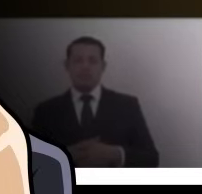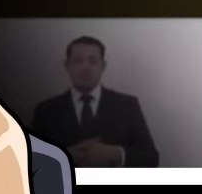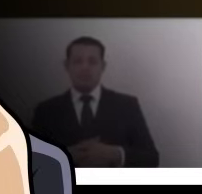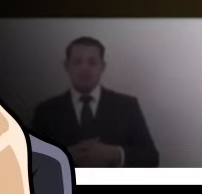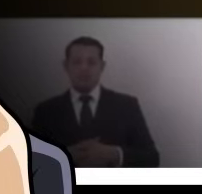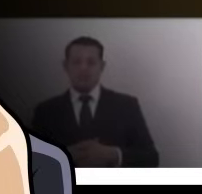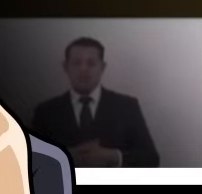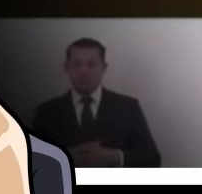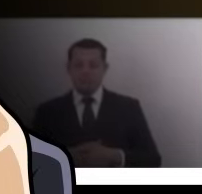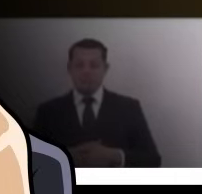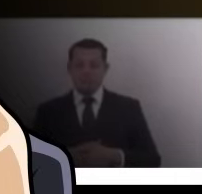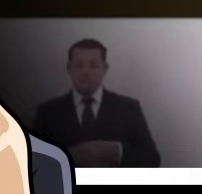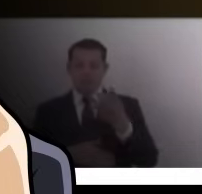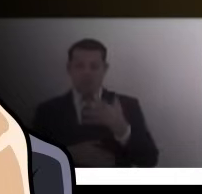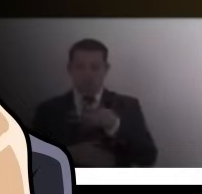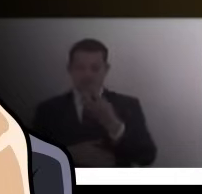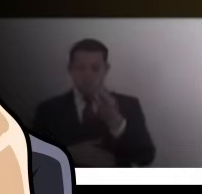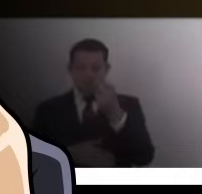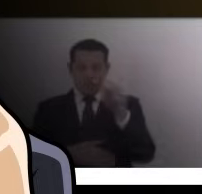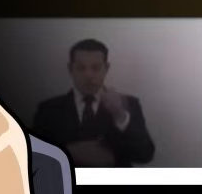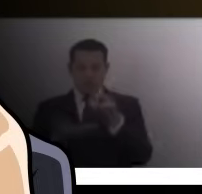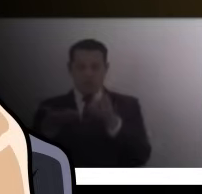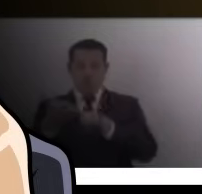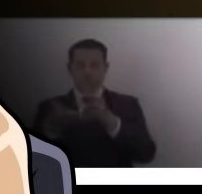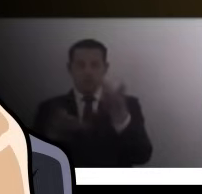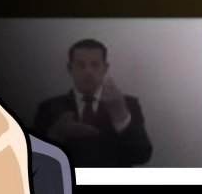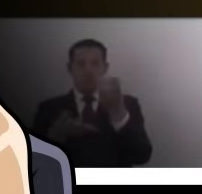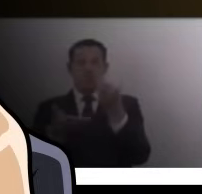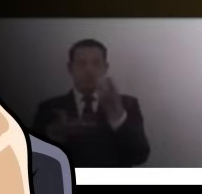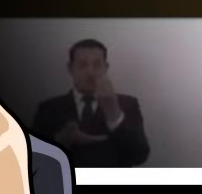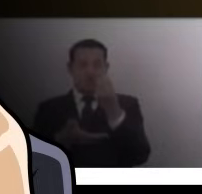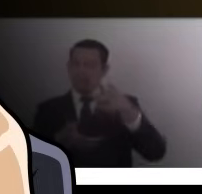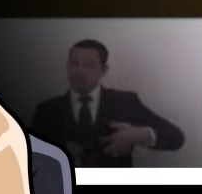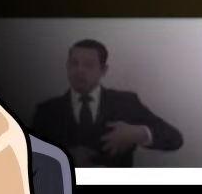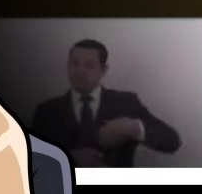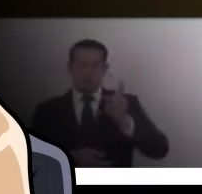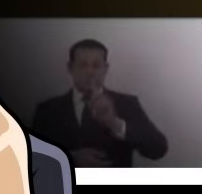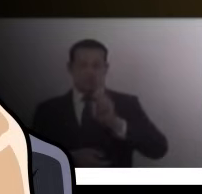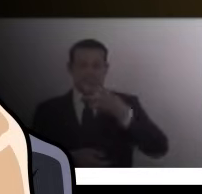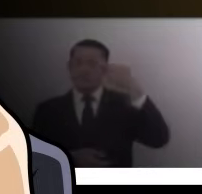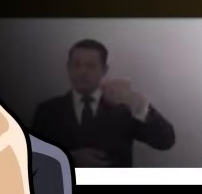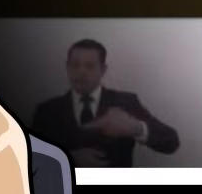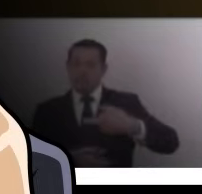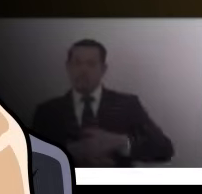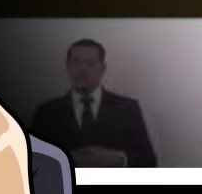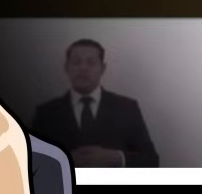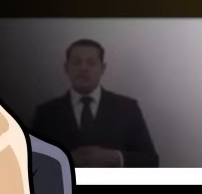Ahí están, les gustan los números, ahí están los números y los números no mienten.